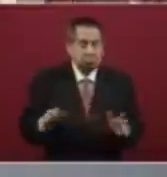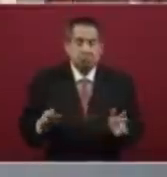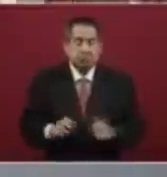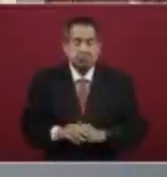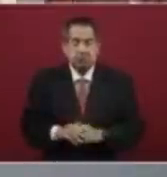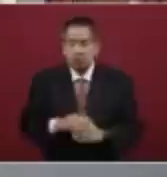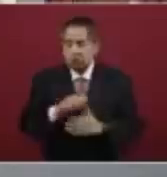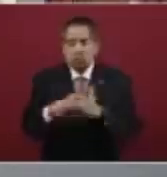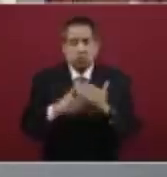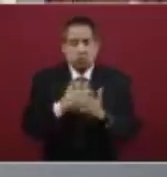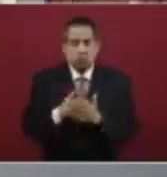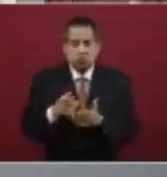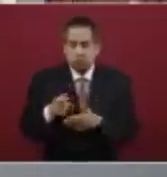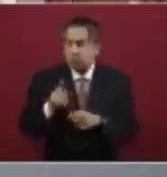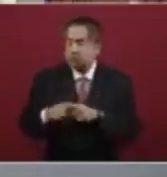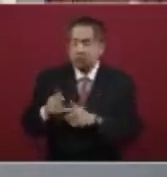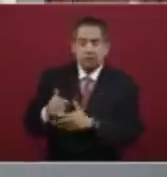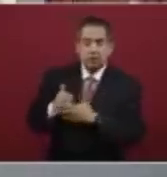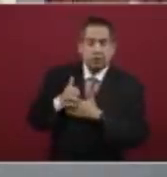todos los que nos están